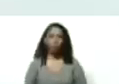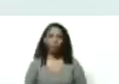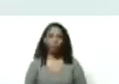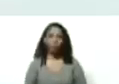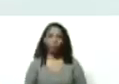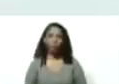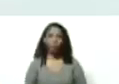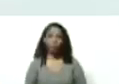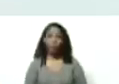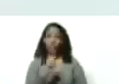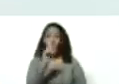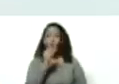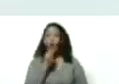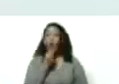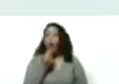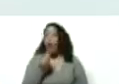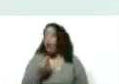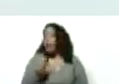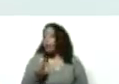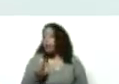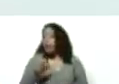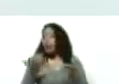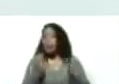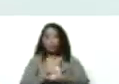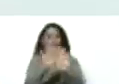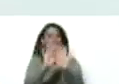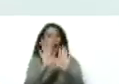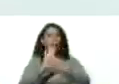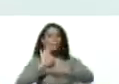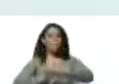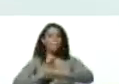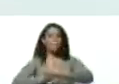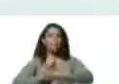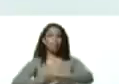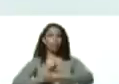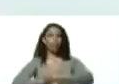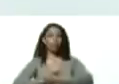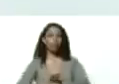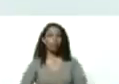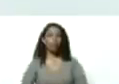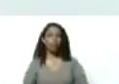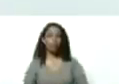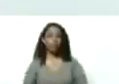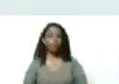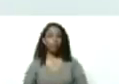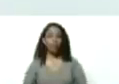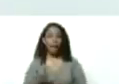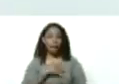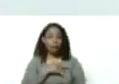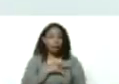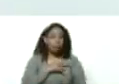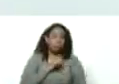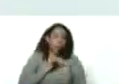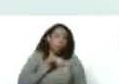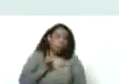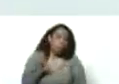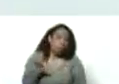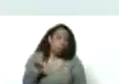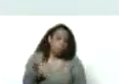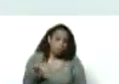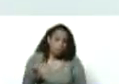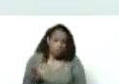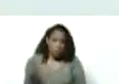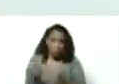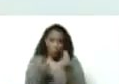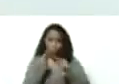Era un joven que ya había pasado por el dolor como